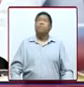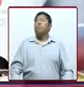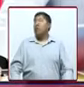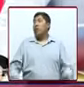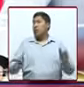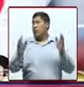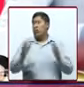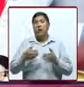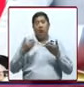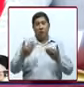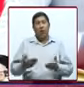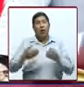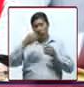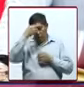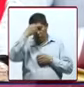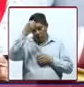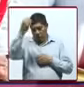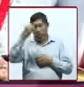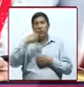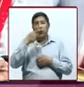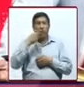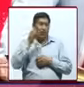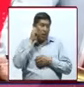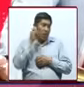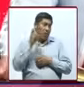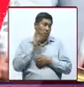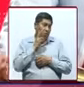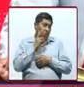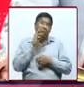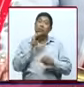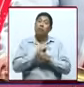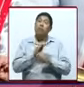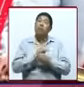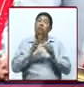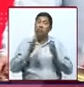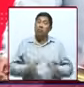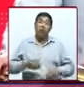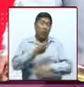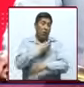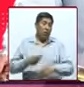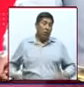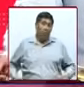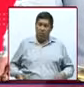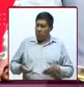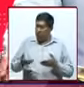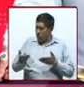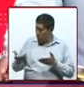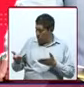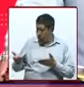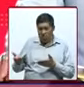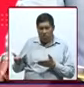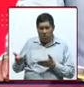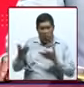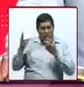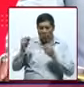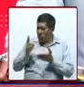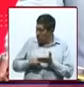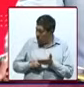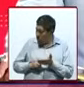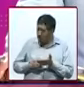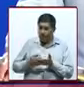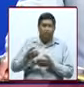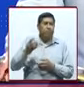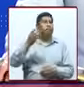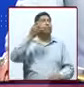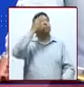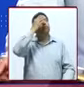Y hay repercusiones a lo que ha dicho Evo Morales. La ministra de la Presidencia ha deplorado la actitud del expresidente Morales en